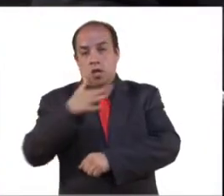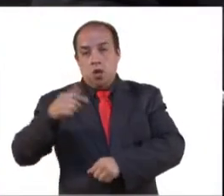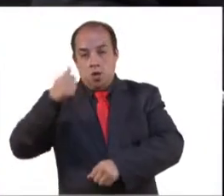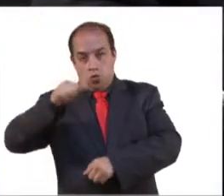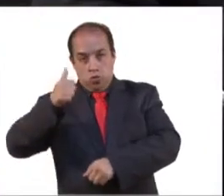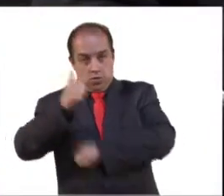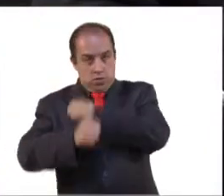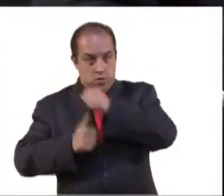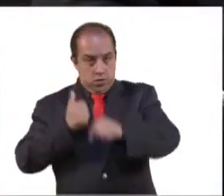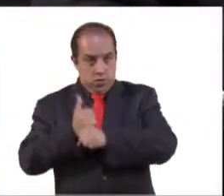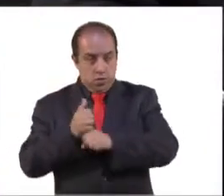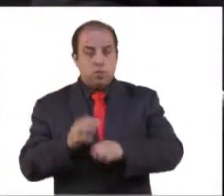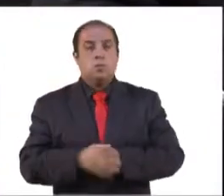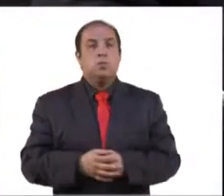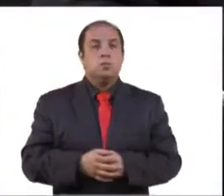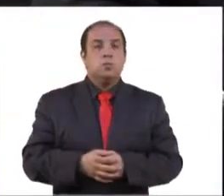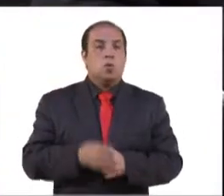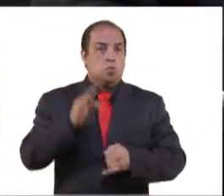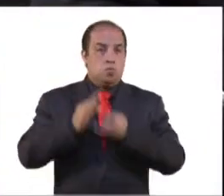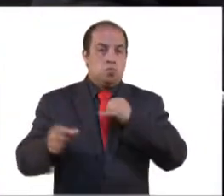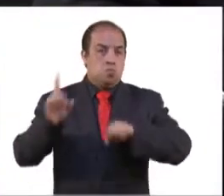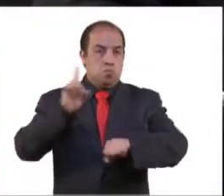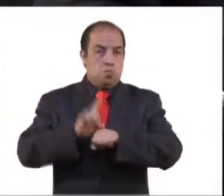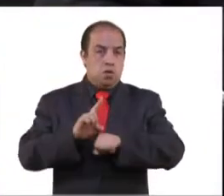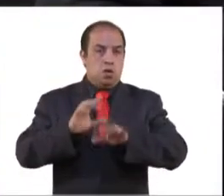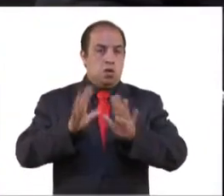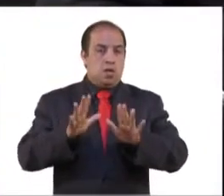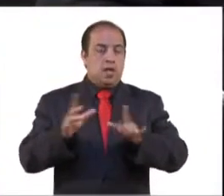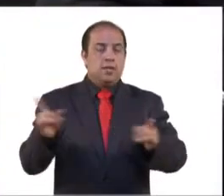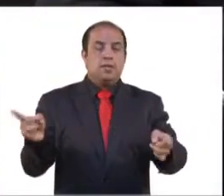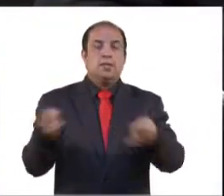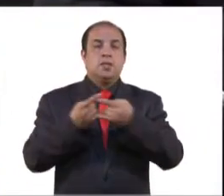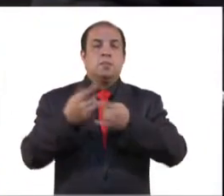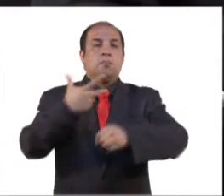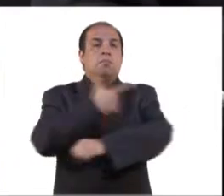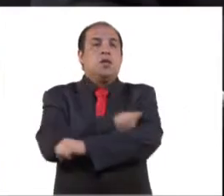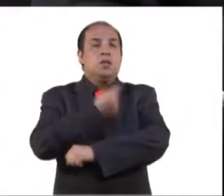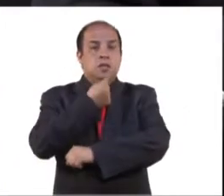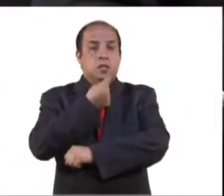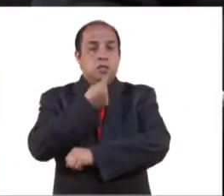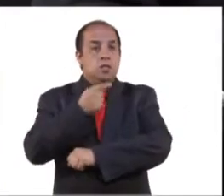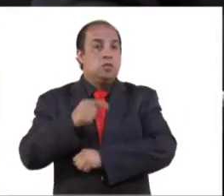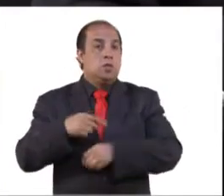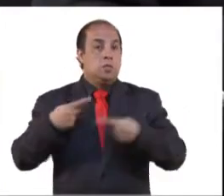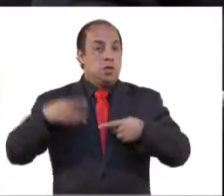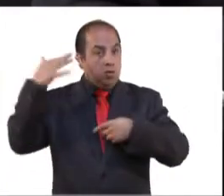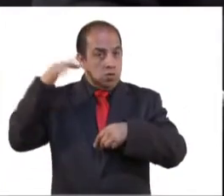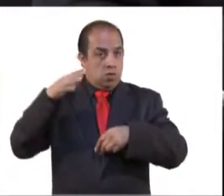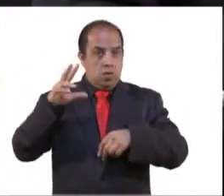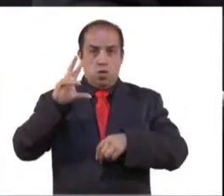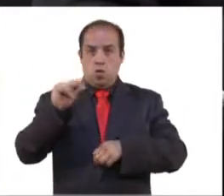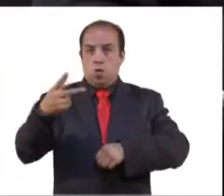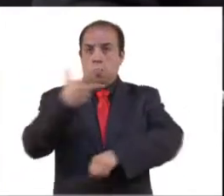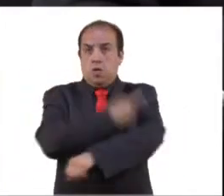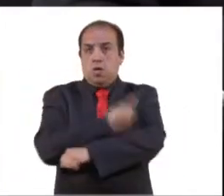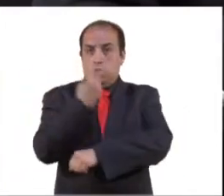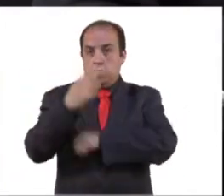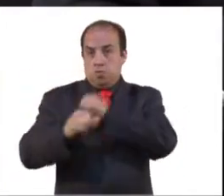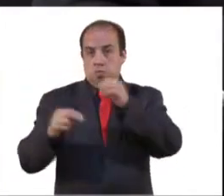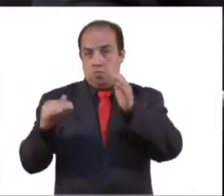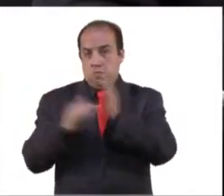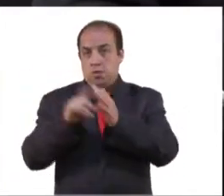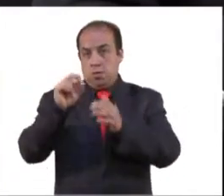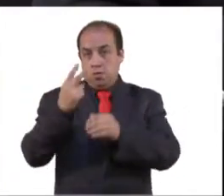de edad. ¿Con esto cierra entonces ya la vacunación tanto para niños como para adultos? ¿Ya no se va a vacunar más contra COVID en 2022? Se